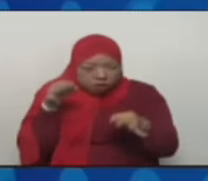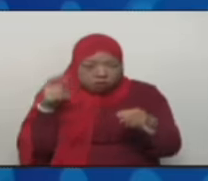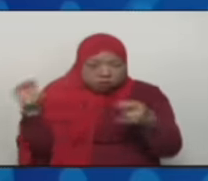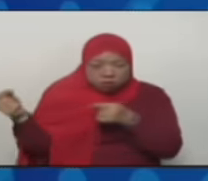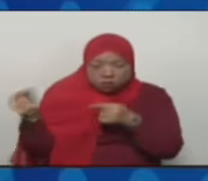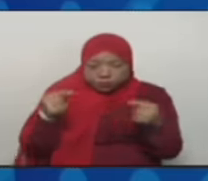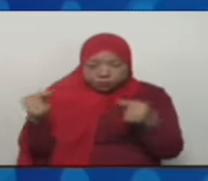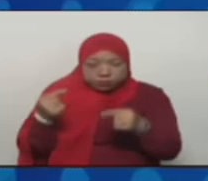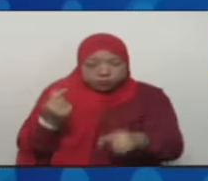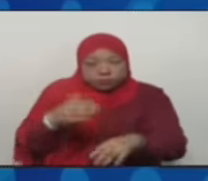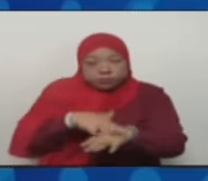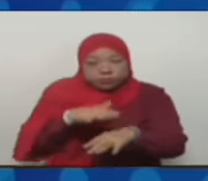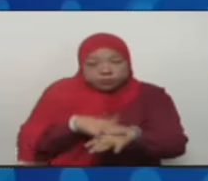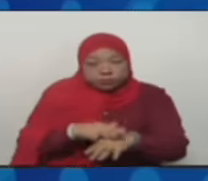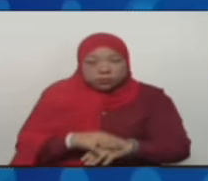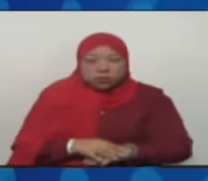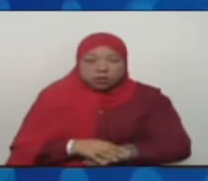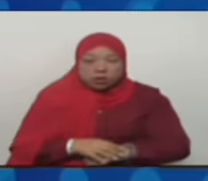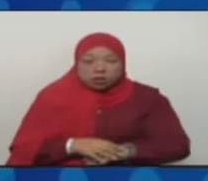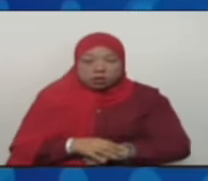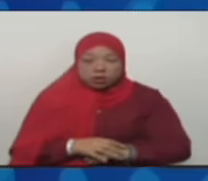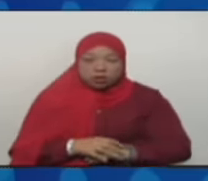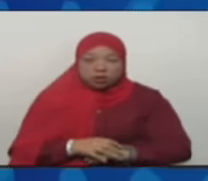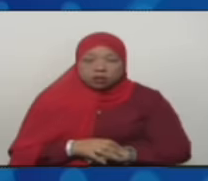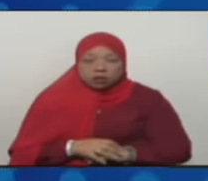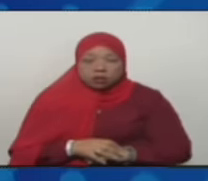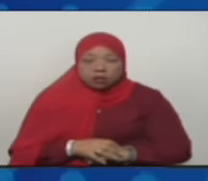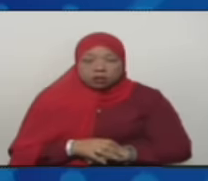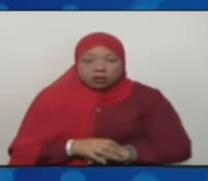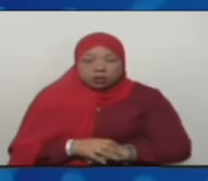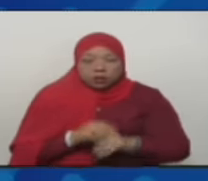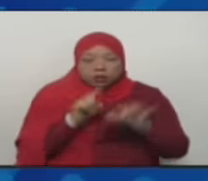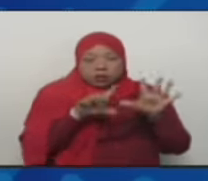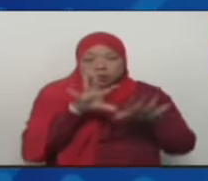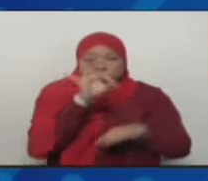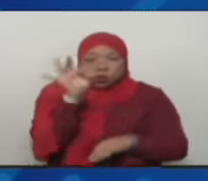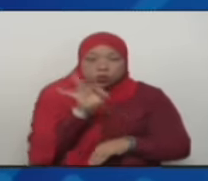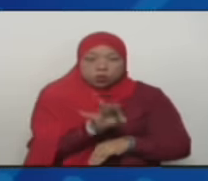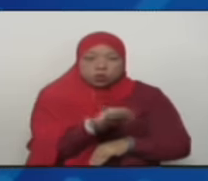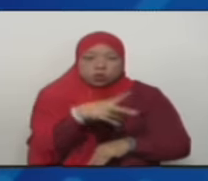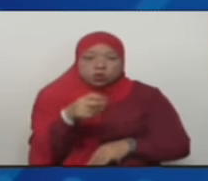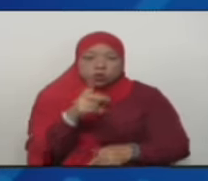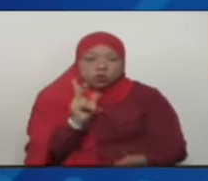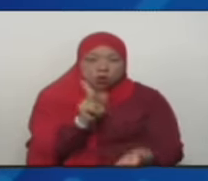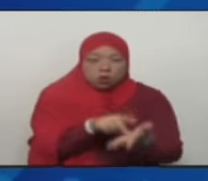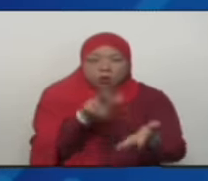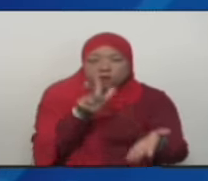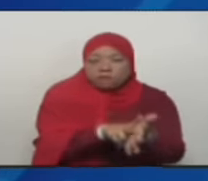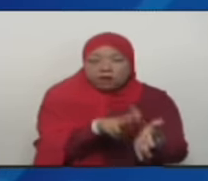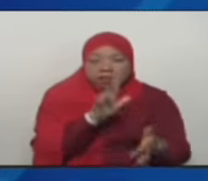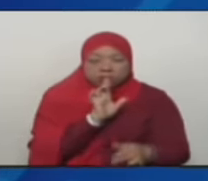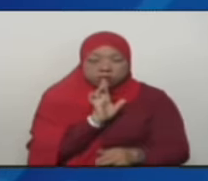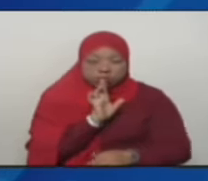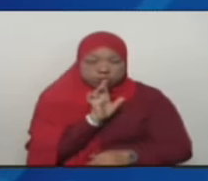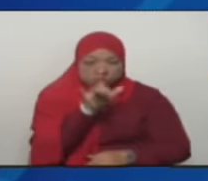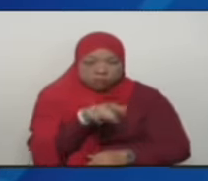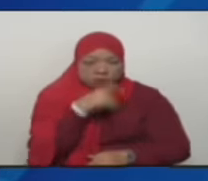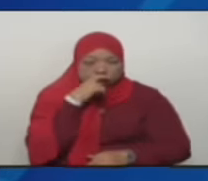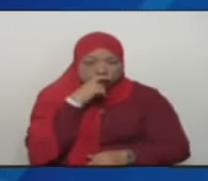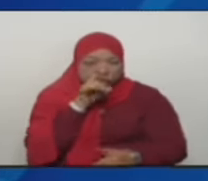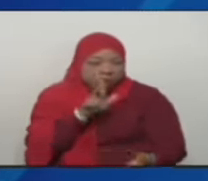lo cita. Pero entonces el que dice tener el 65% no va a la cita.